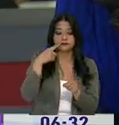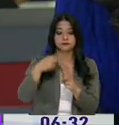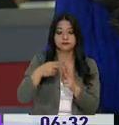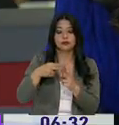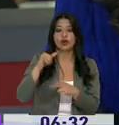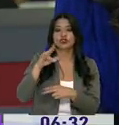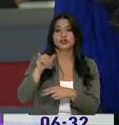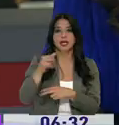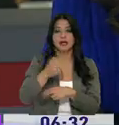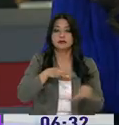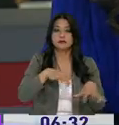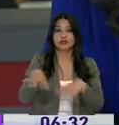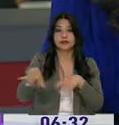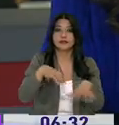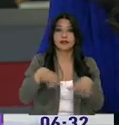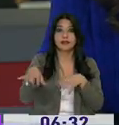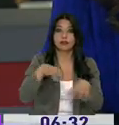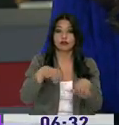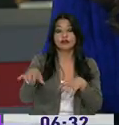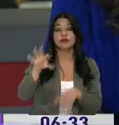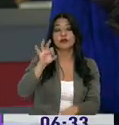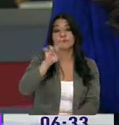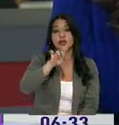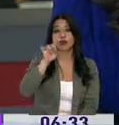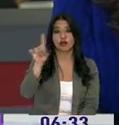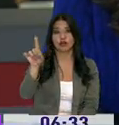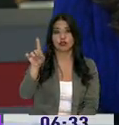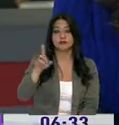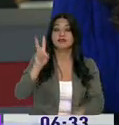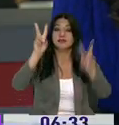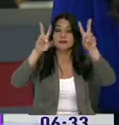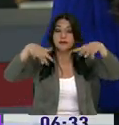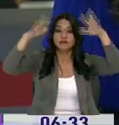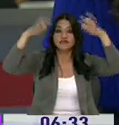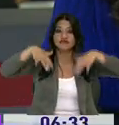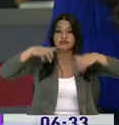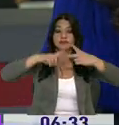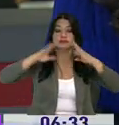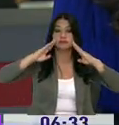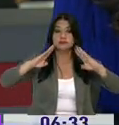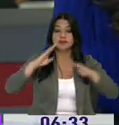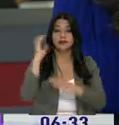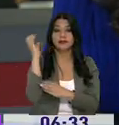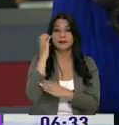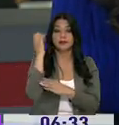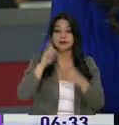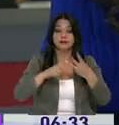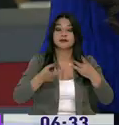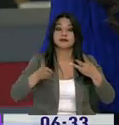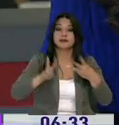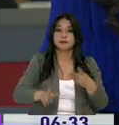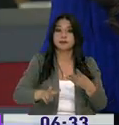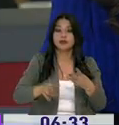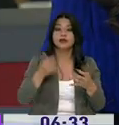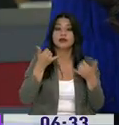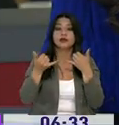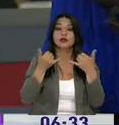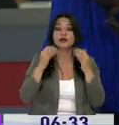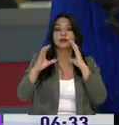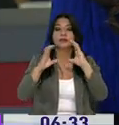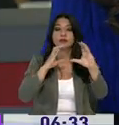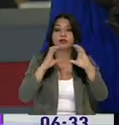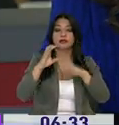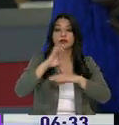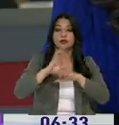zonal del EQ911, con quien analizará el invierno, la atención de las emergencias y el estado de las comunicaciones en el